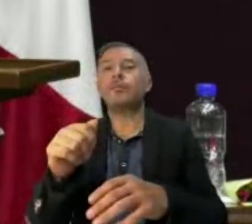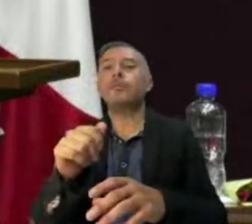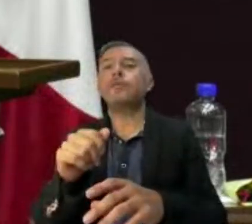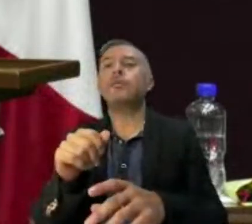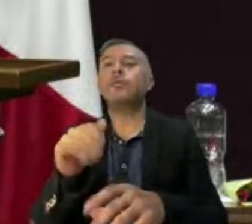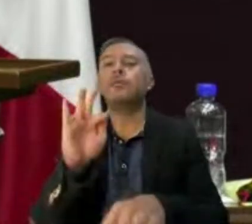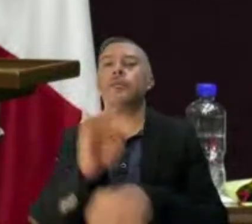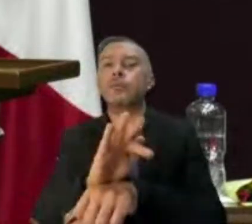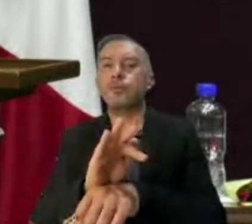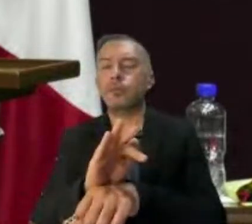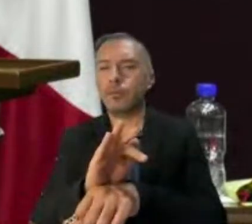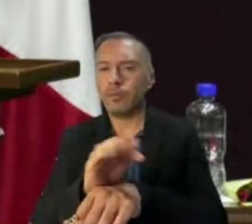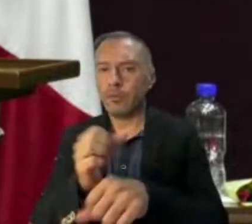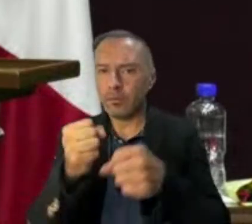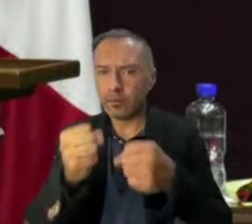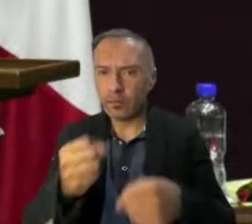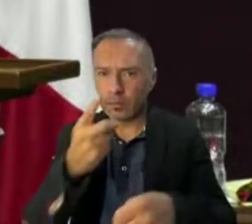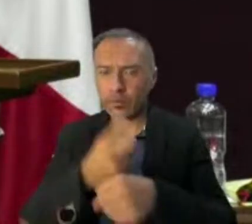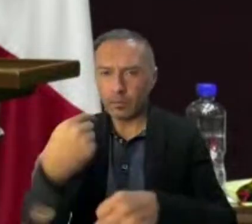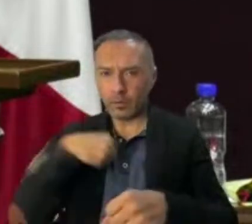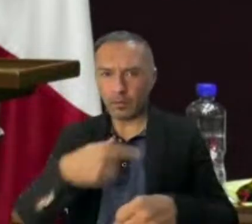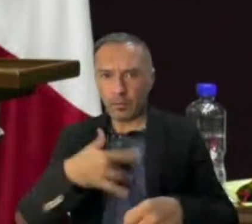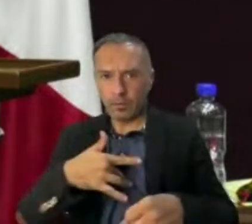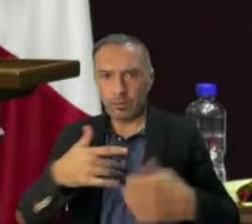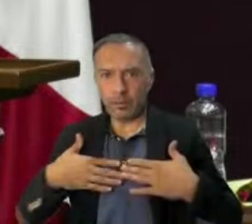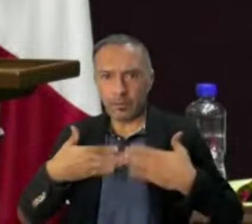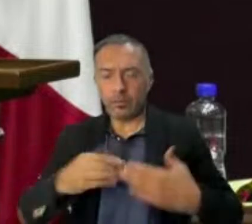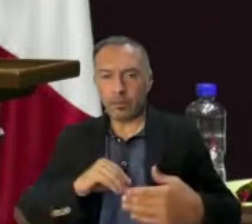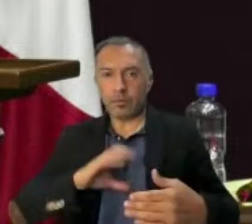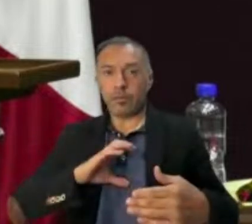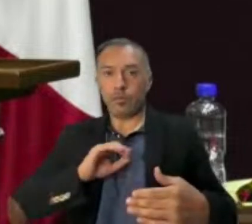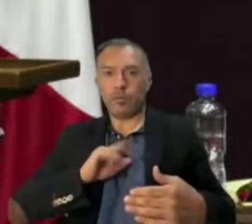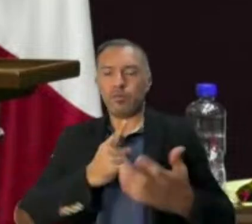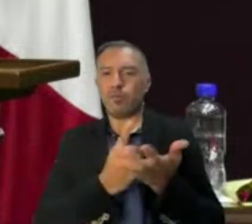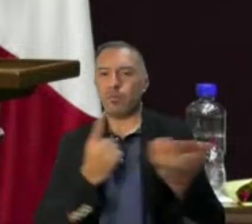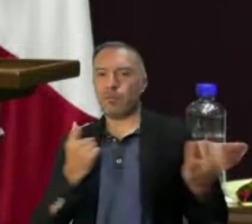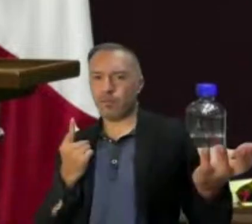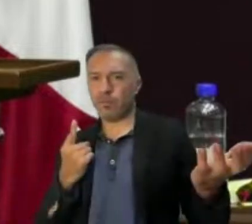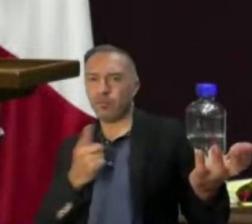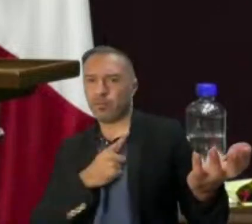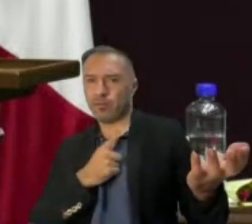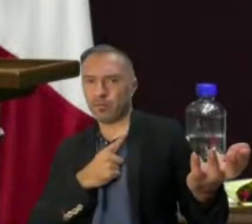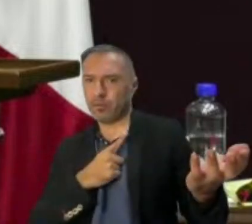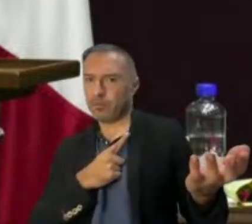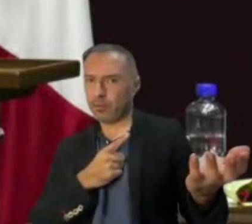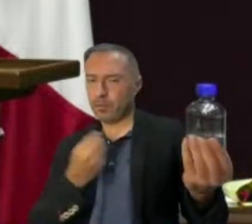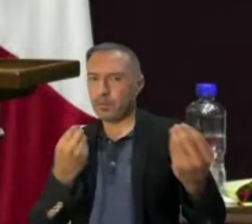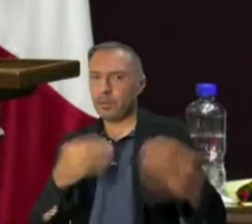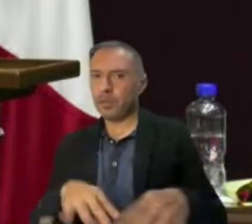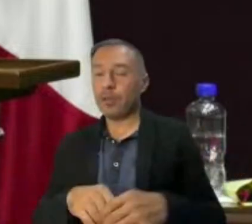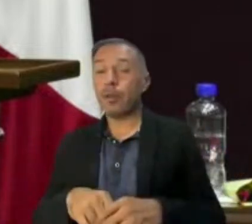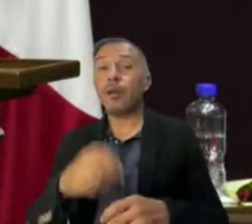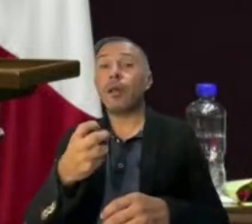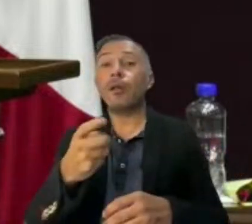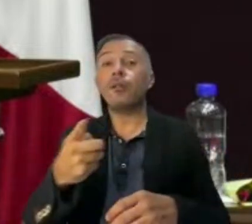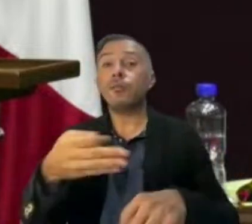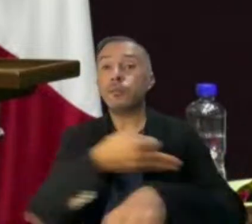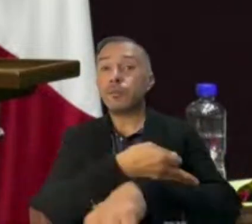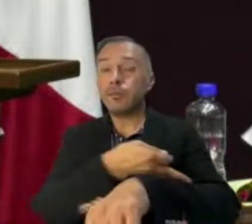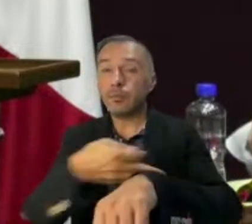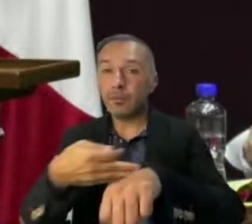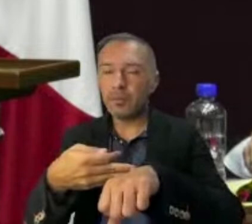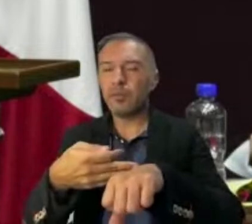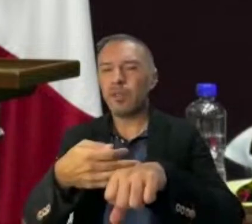o bien el aislamiento social. Es importante tener en cuenta que los efectos y daños familiares pueden variar según